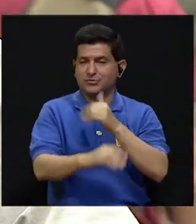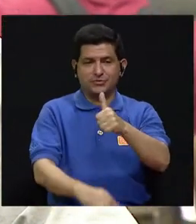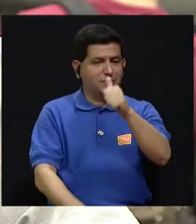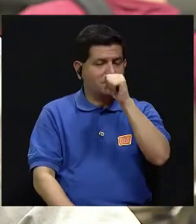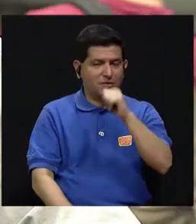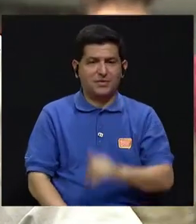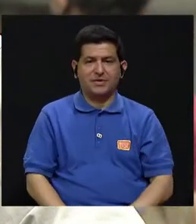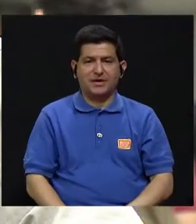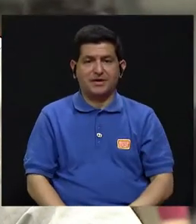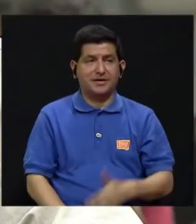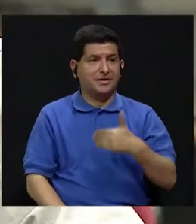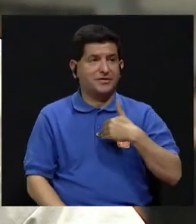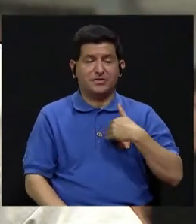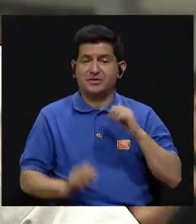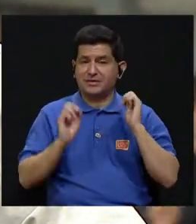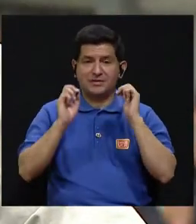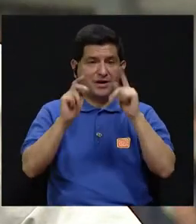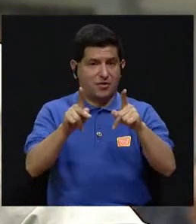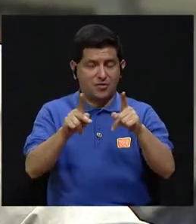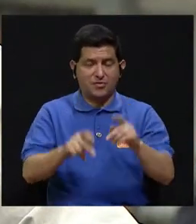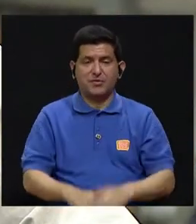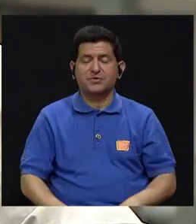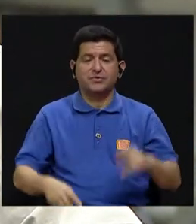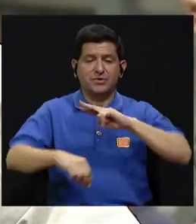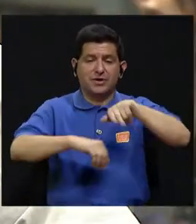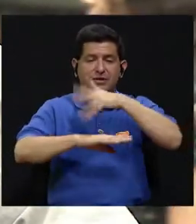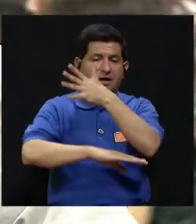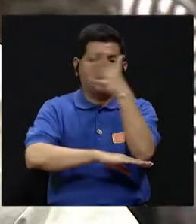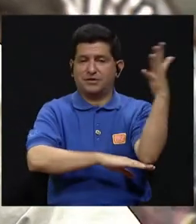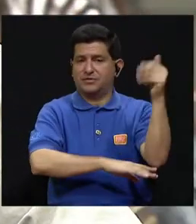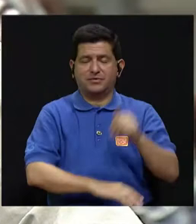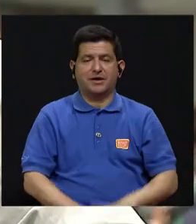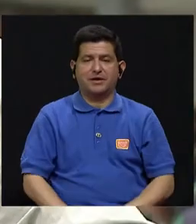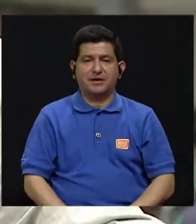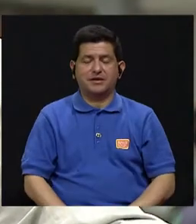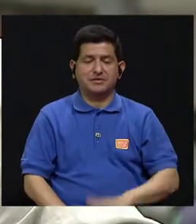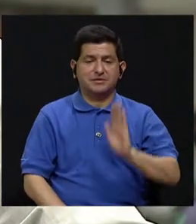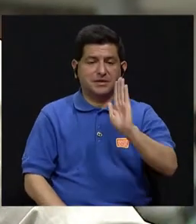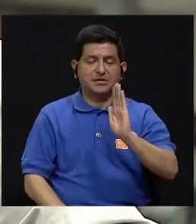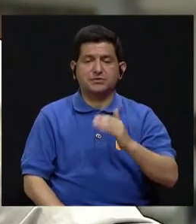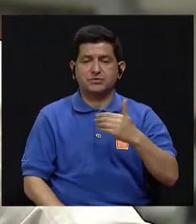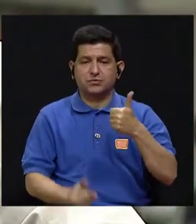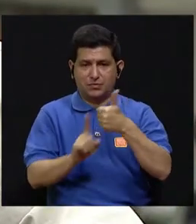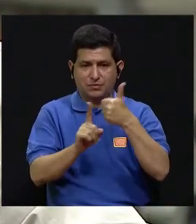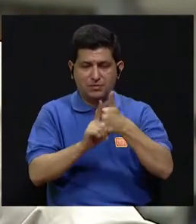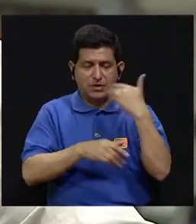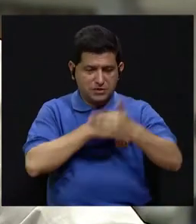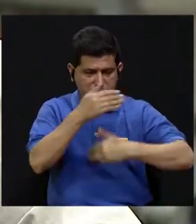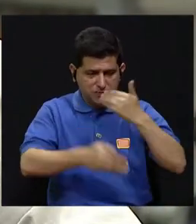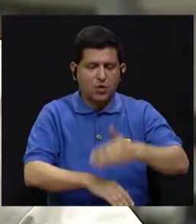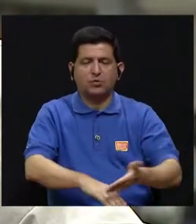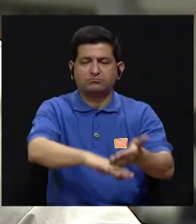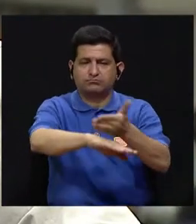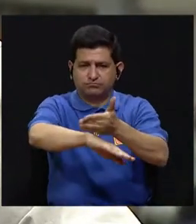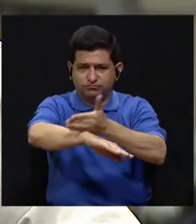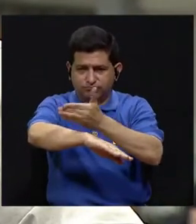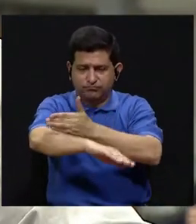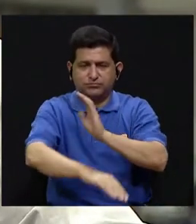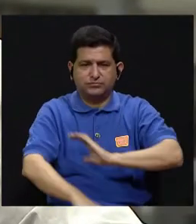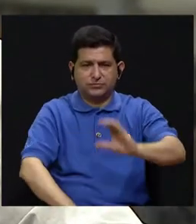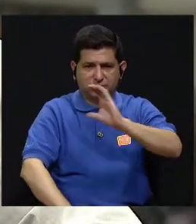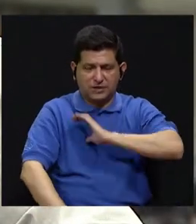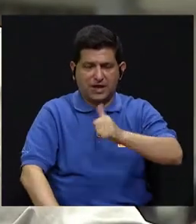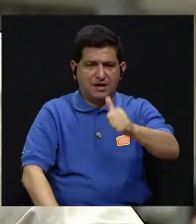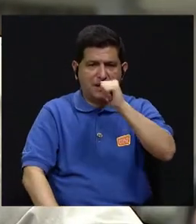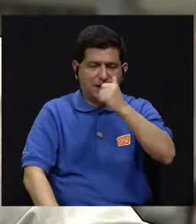si no cuidamos nuestra agua pues no le vamos a dar chance, no le vamos a dar tiempo a la naturaleza de que sus propios procesos pues mejoren